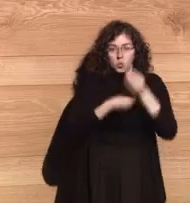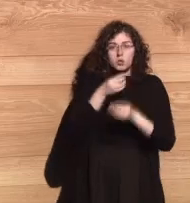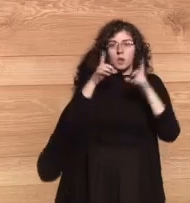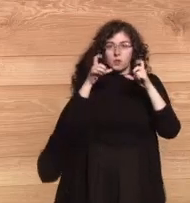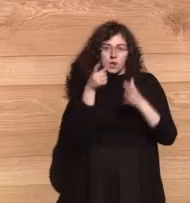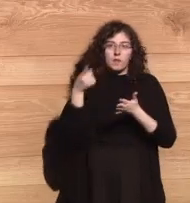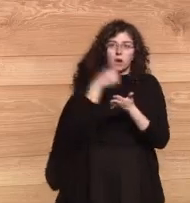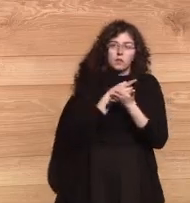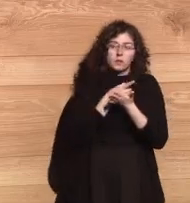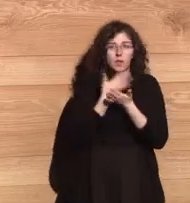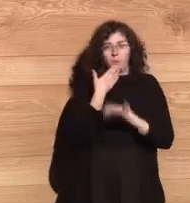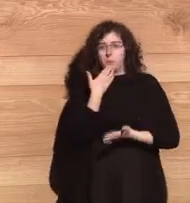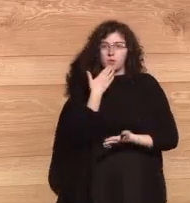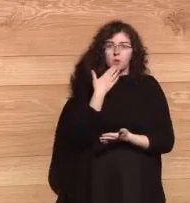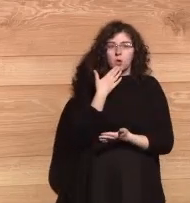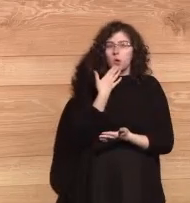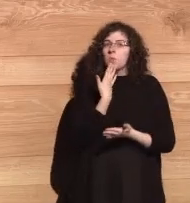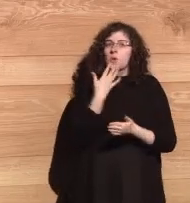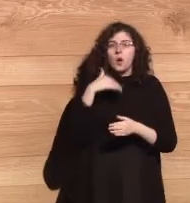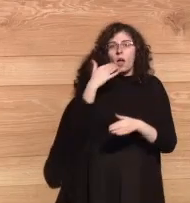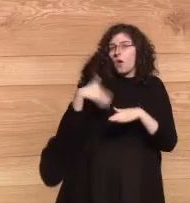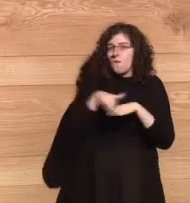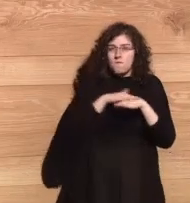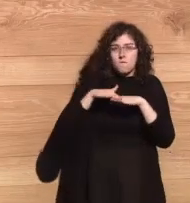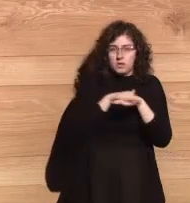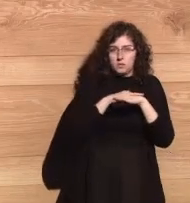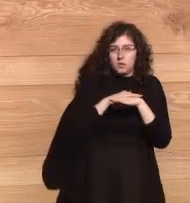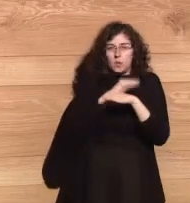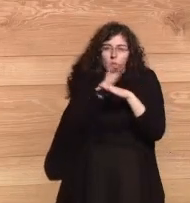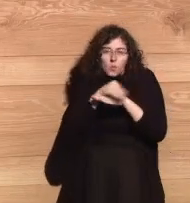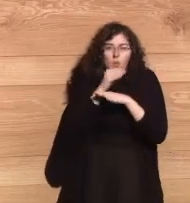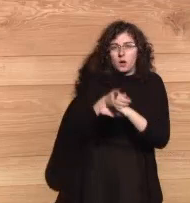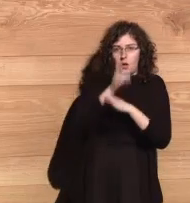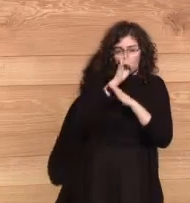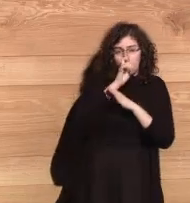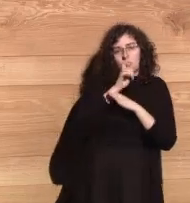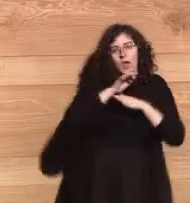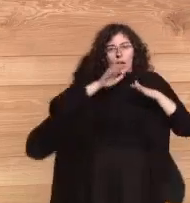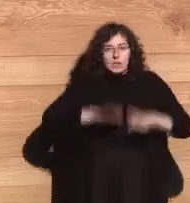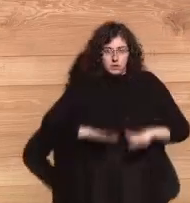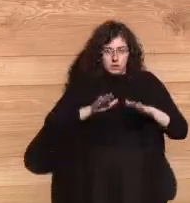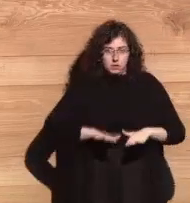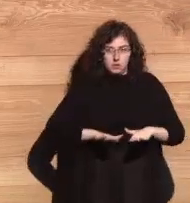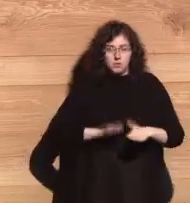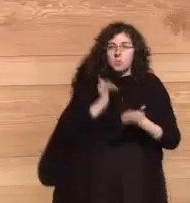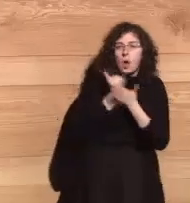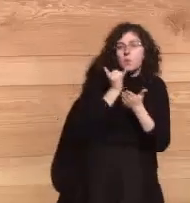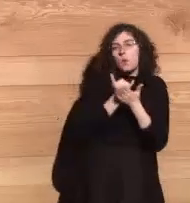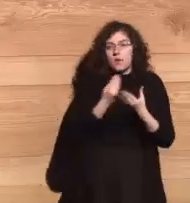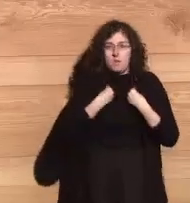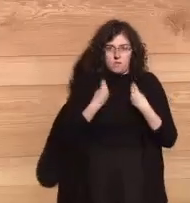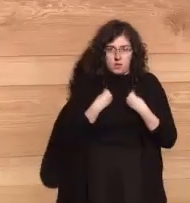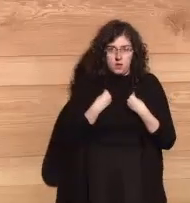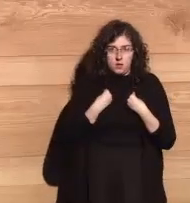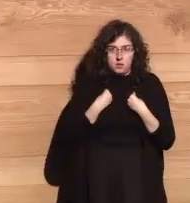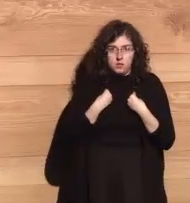fotografía otra vez como con su recurso más básico, que es de preservar la memoria y la existencia, ¿no? Es la prueba de vida, ¿no? De